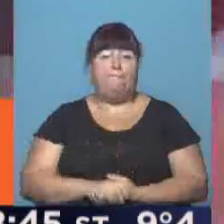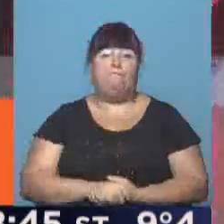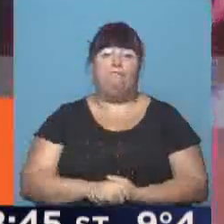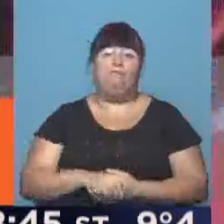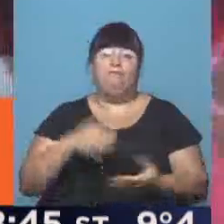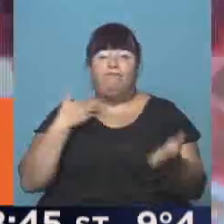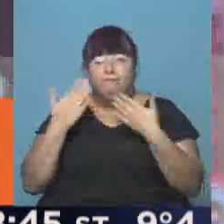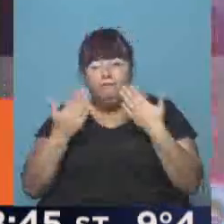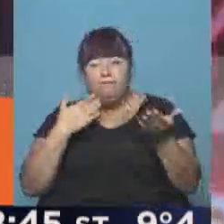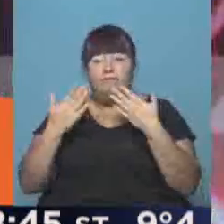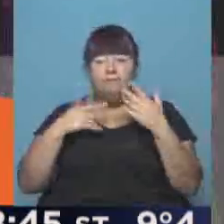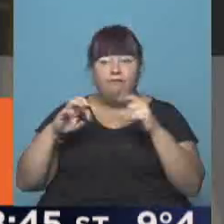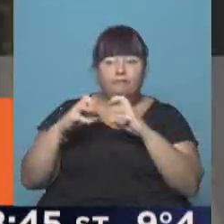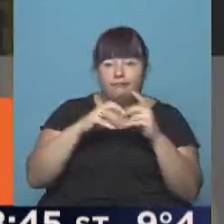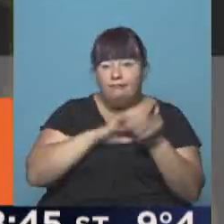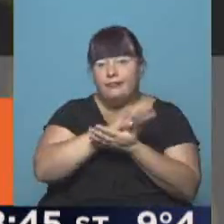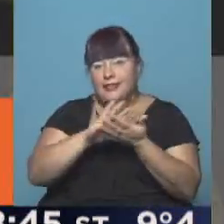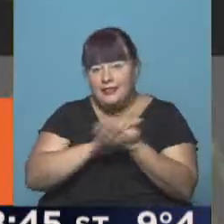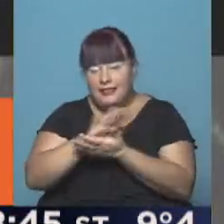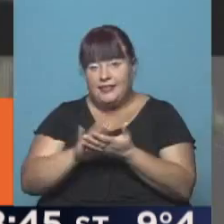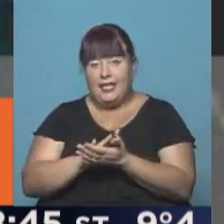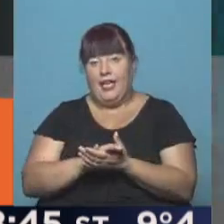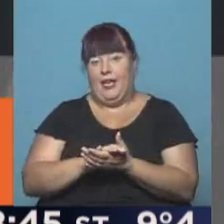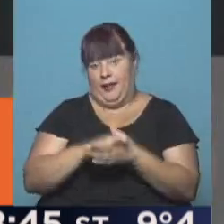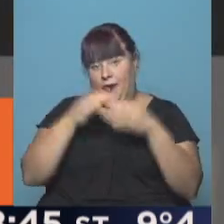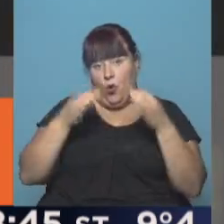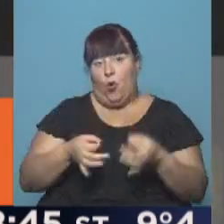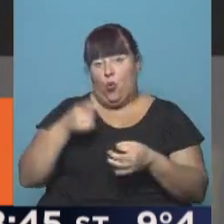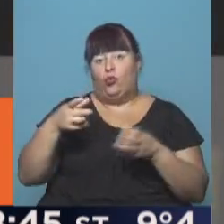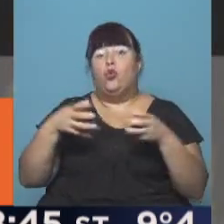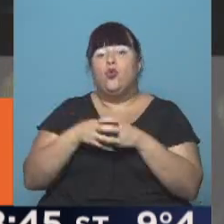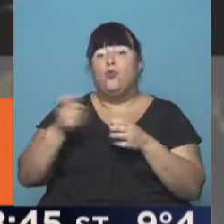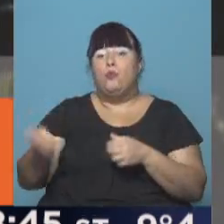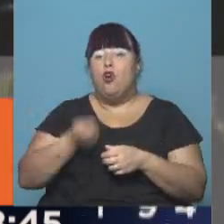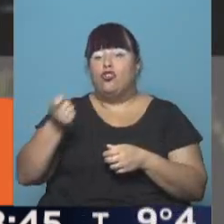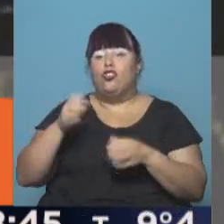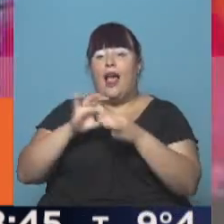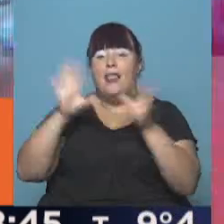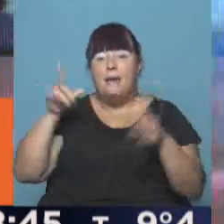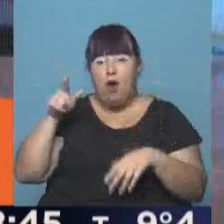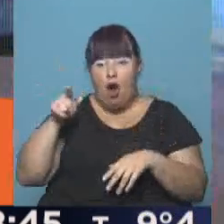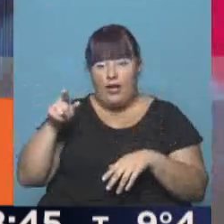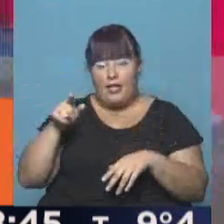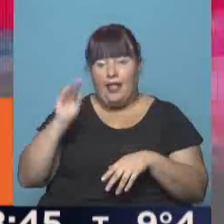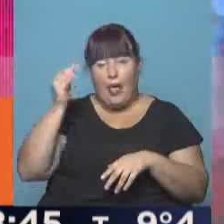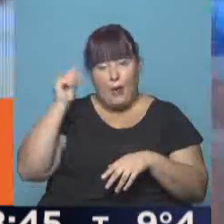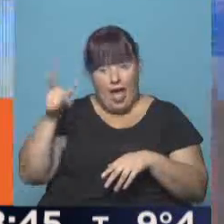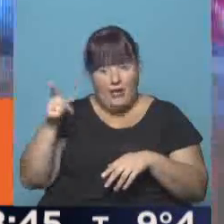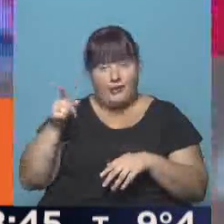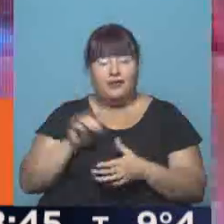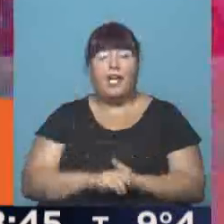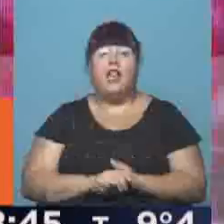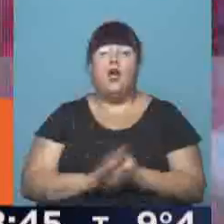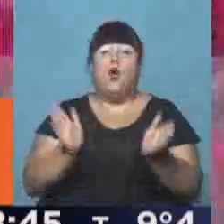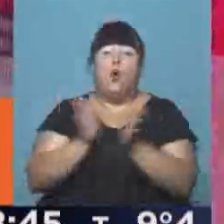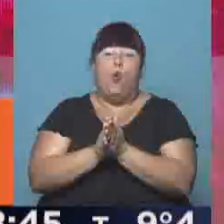las conversaciones que están teniendo justamente el Partido Socialdemócrata brasileño